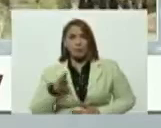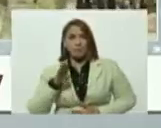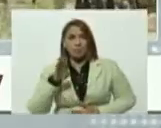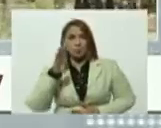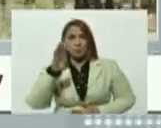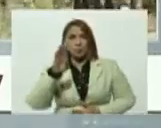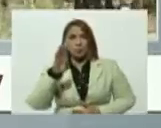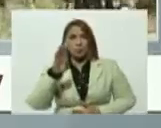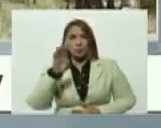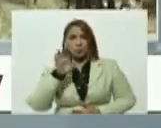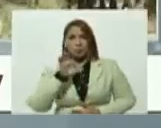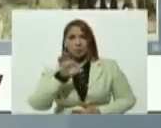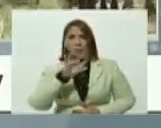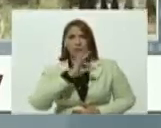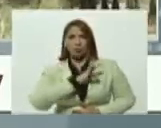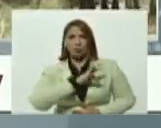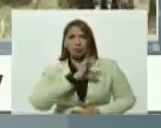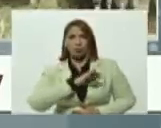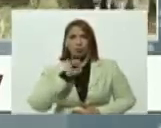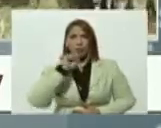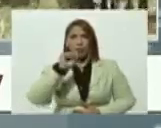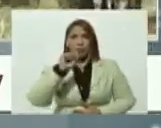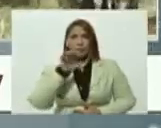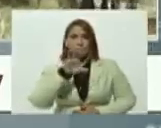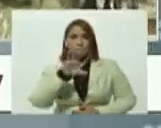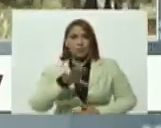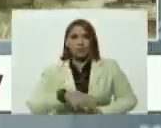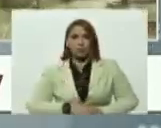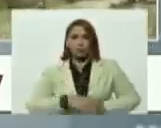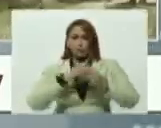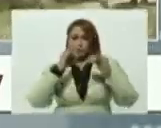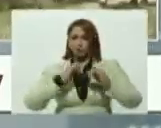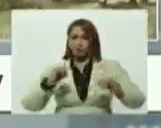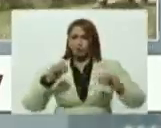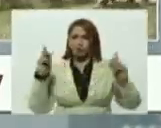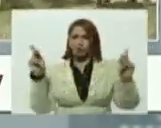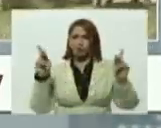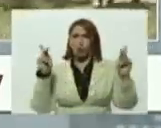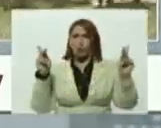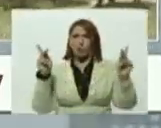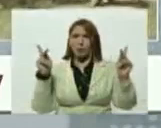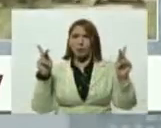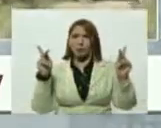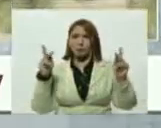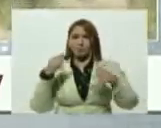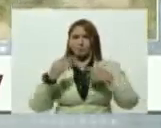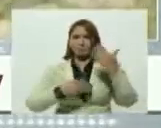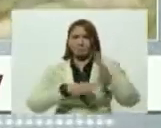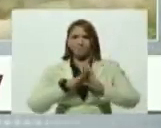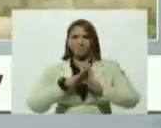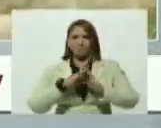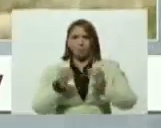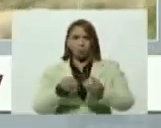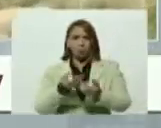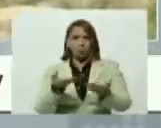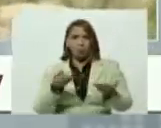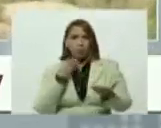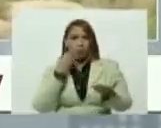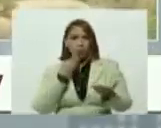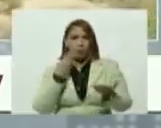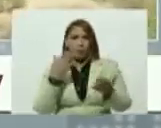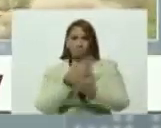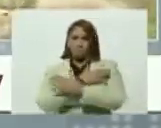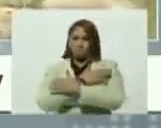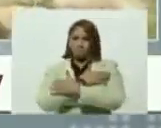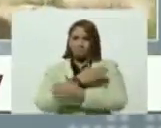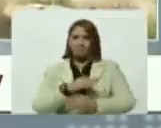la patria socialista, de la patria feliz, próspera, productiva. Van ustedes a la vanguardia. Los